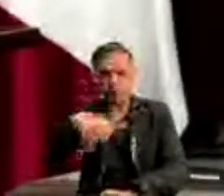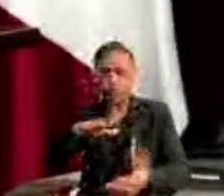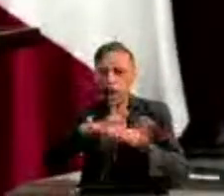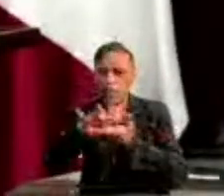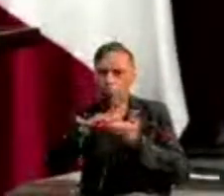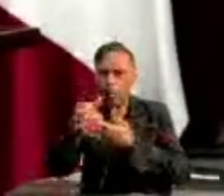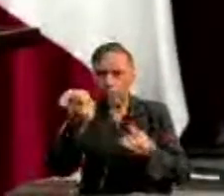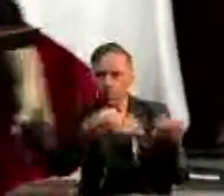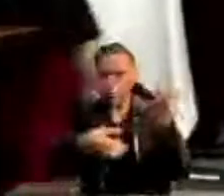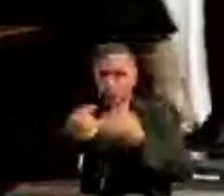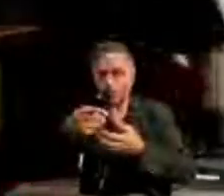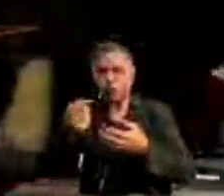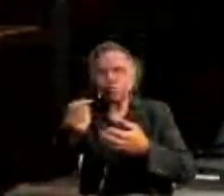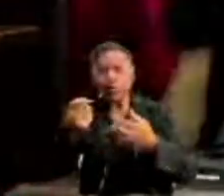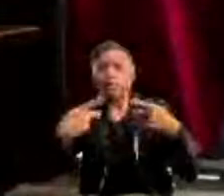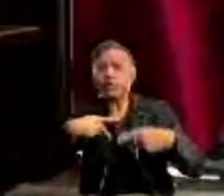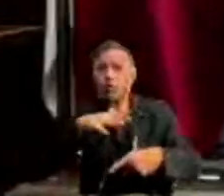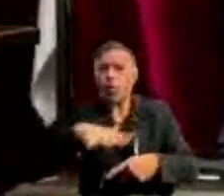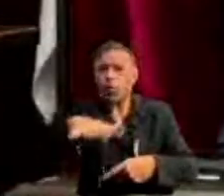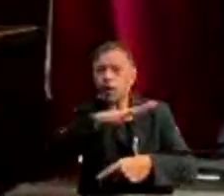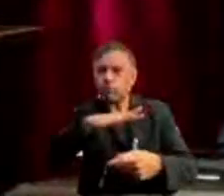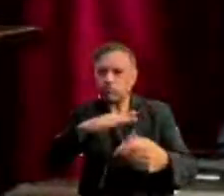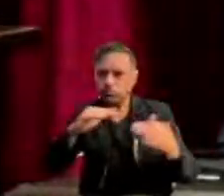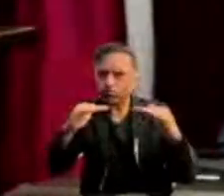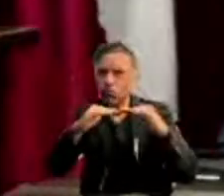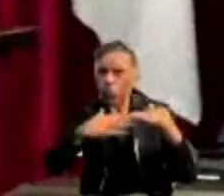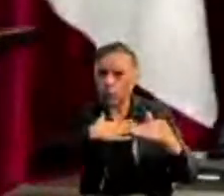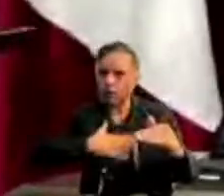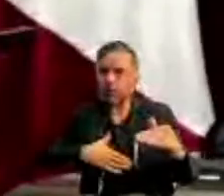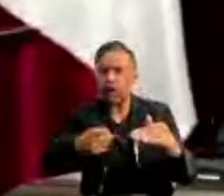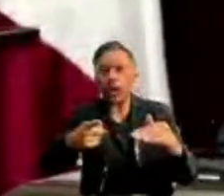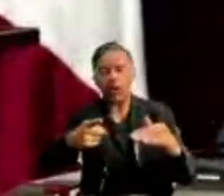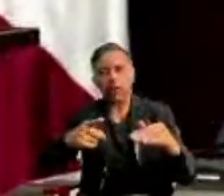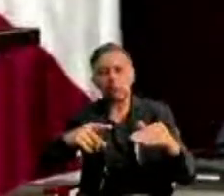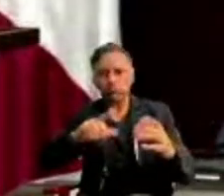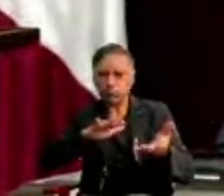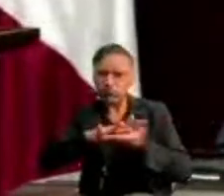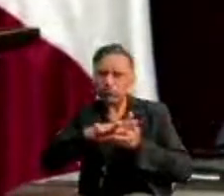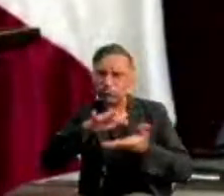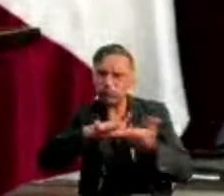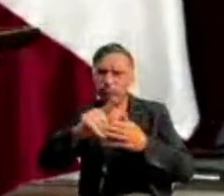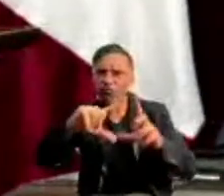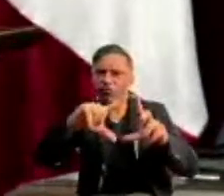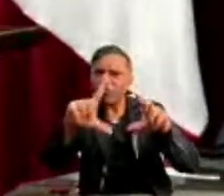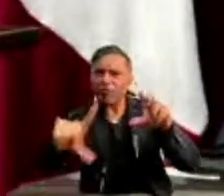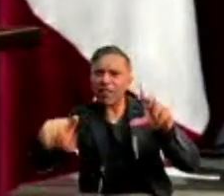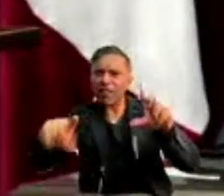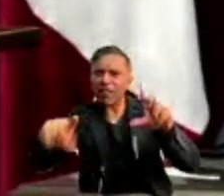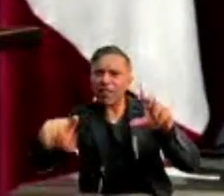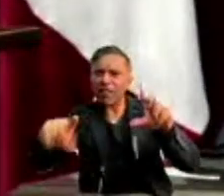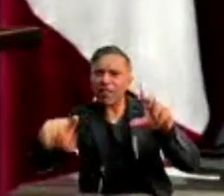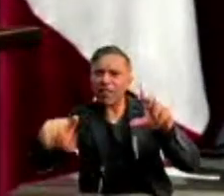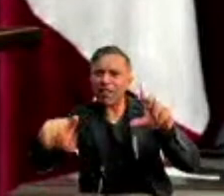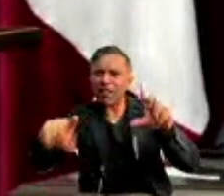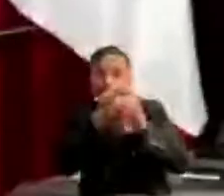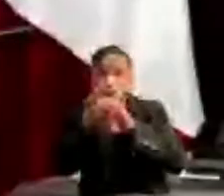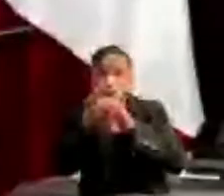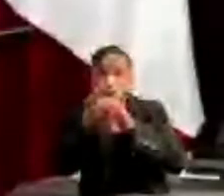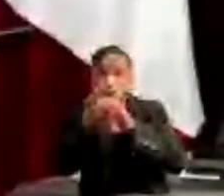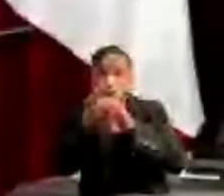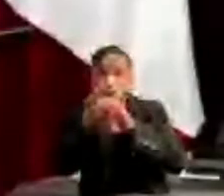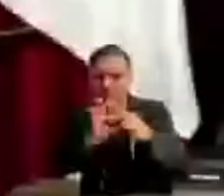justicia social. Fue un impulsor del federalismo por el cual los estados como entidades firmantes del Pacto